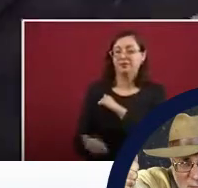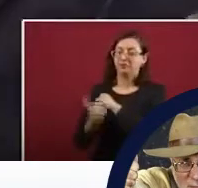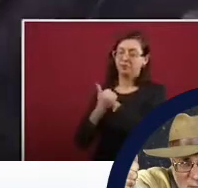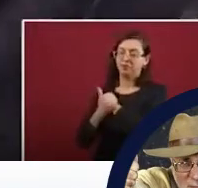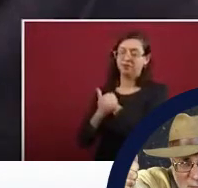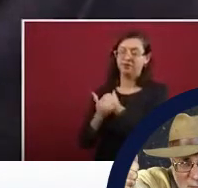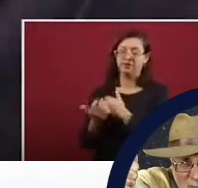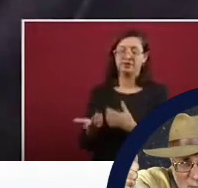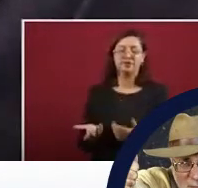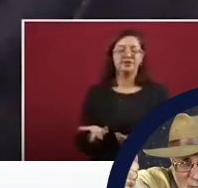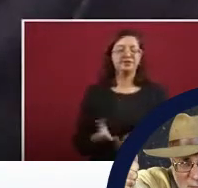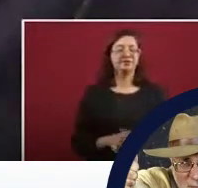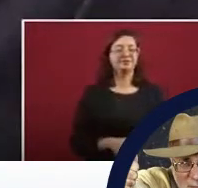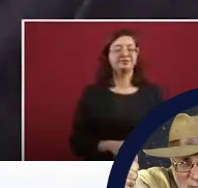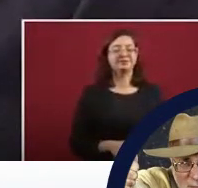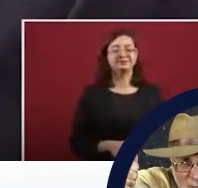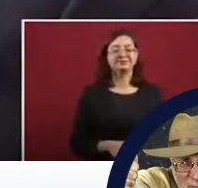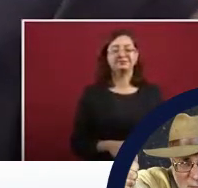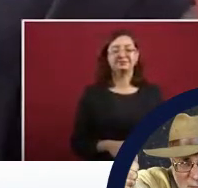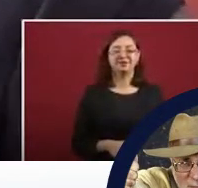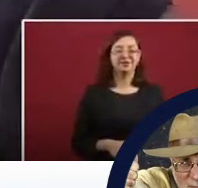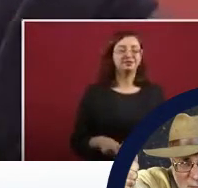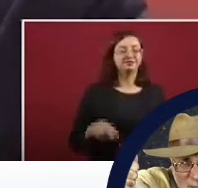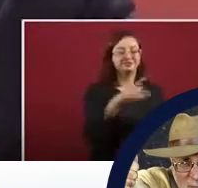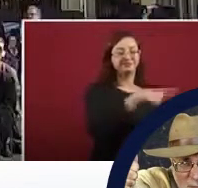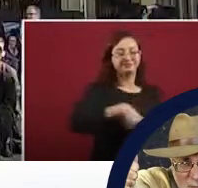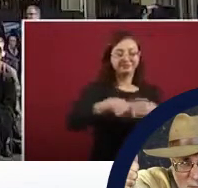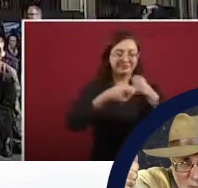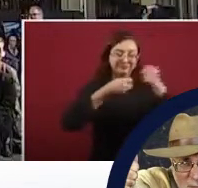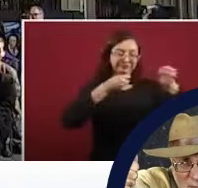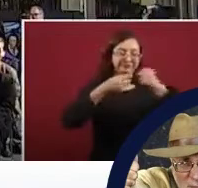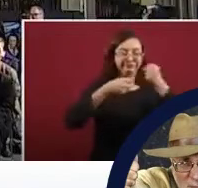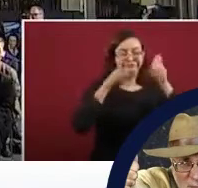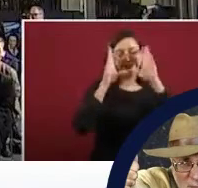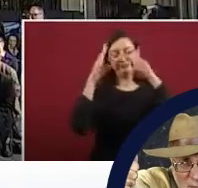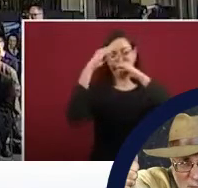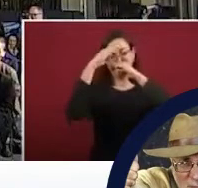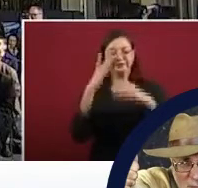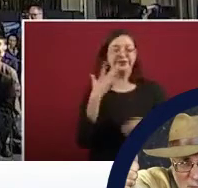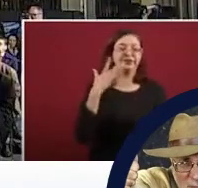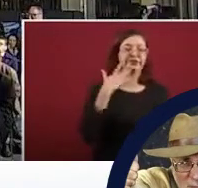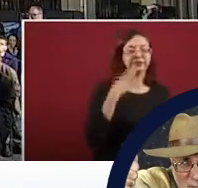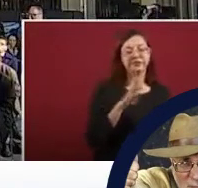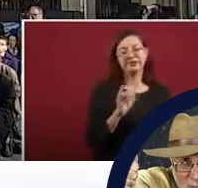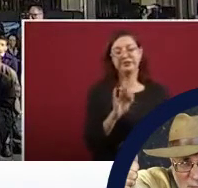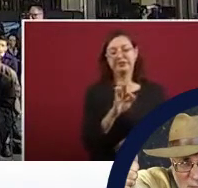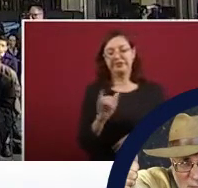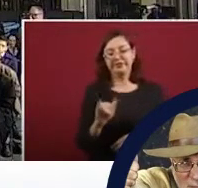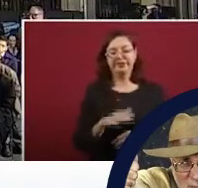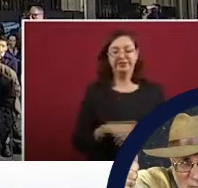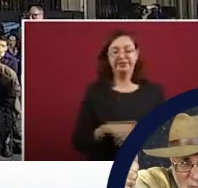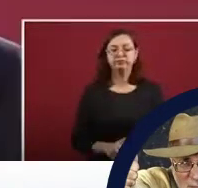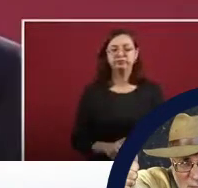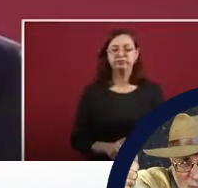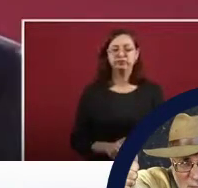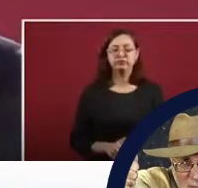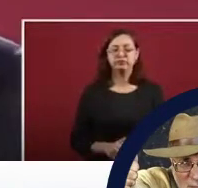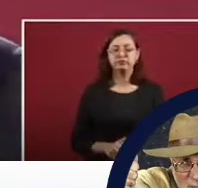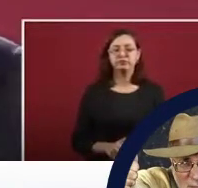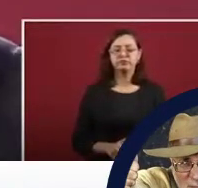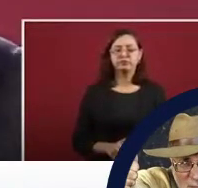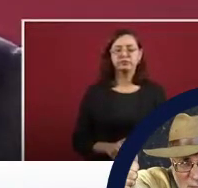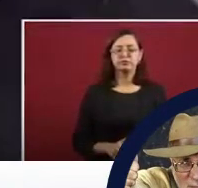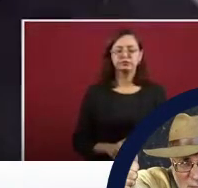SEAD. No le hicieron el menor caso. Siguen revictimizando a las víctimas. El presidente se comprometió en el tema de